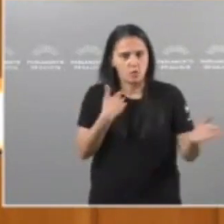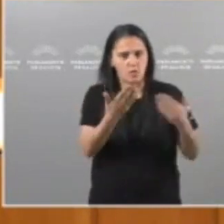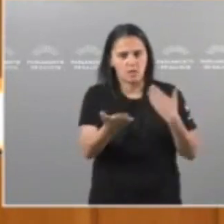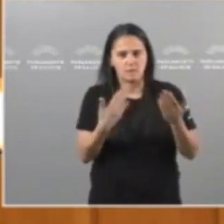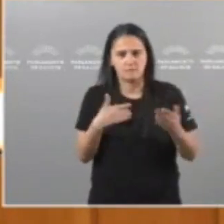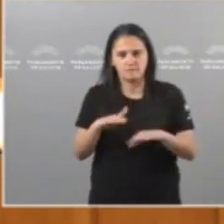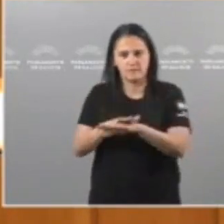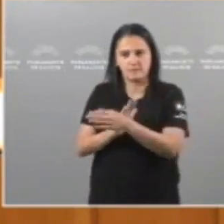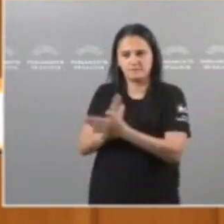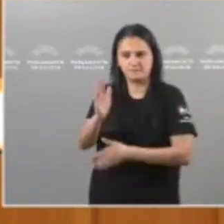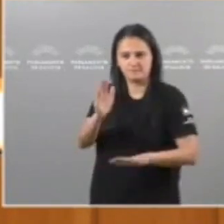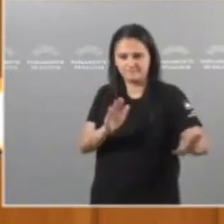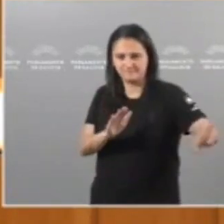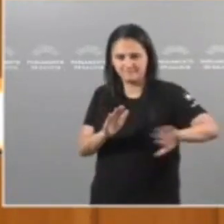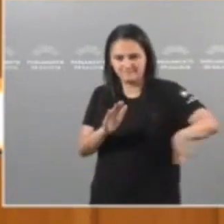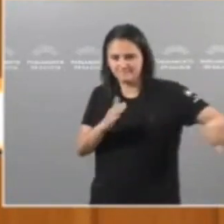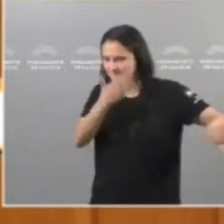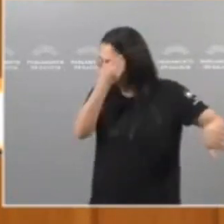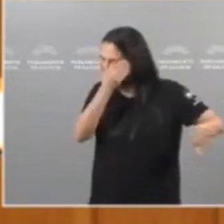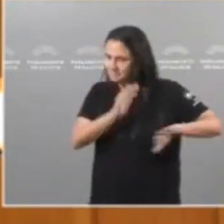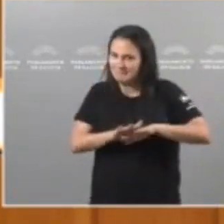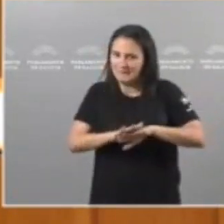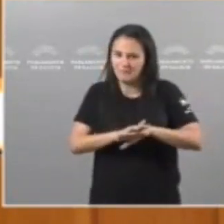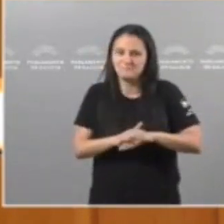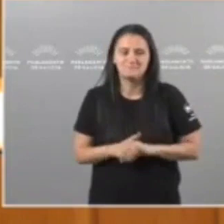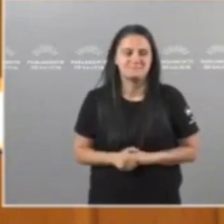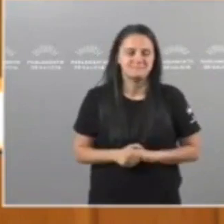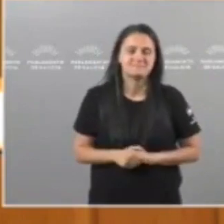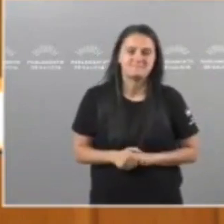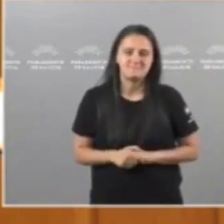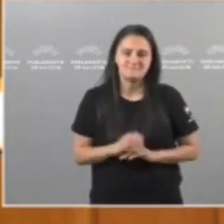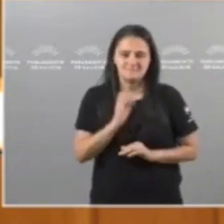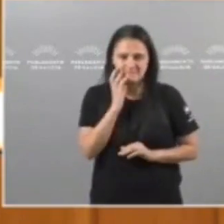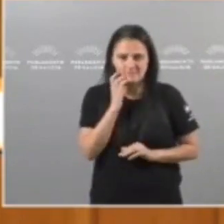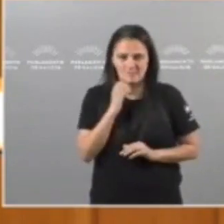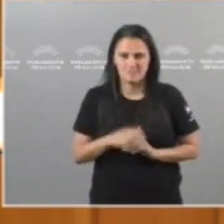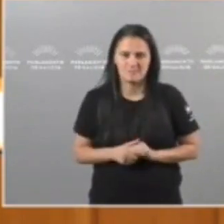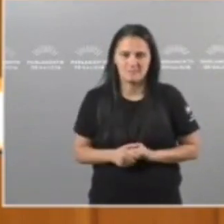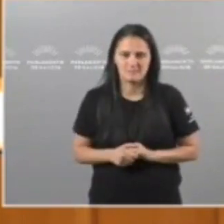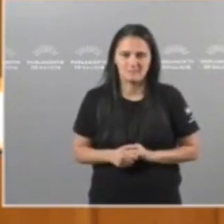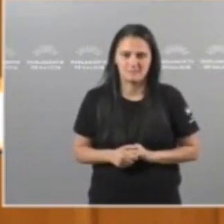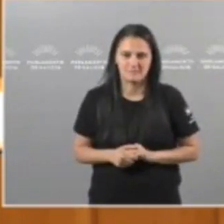Non dialogue. Ah, perdón, vale, non sabía. Vale, bueno,